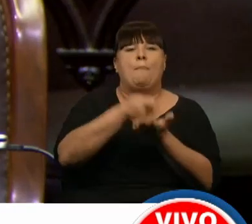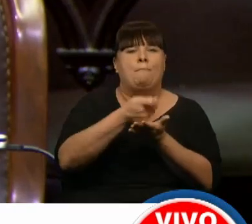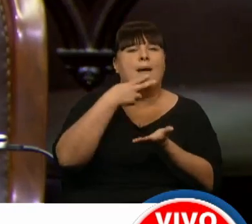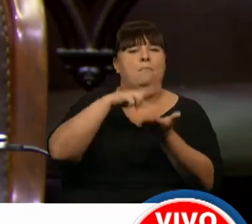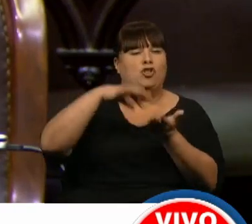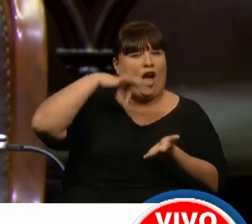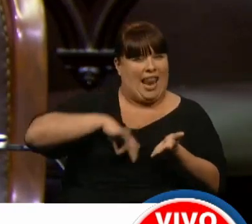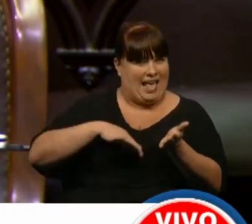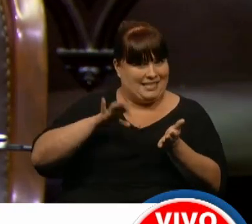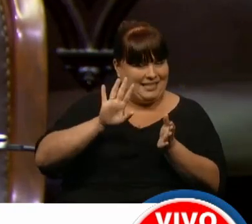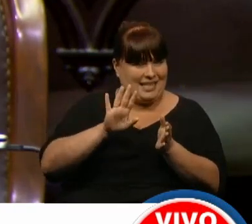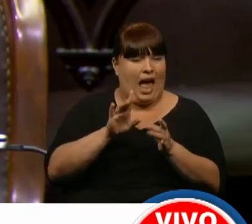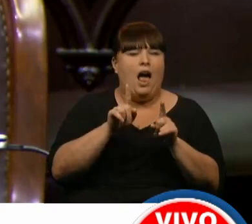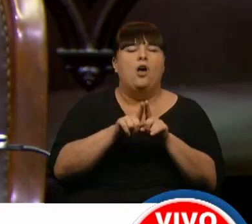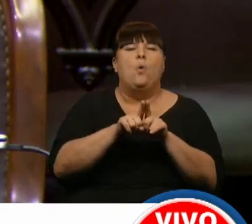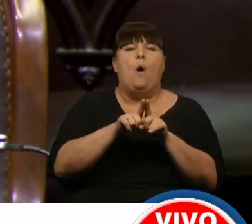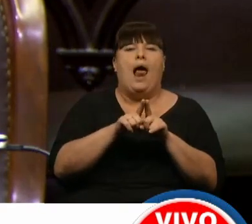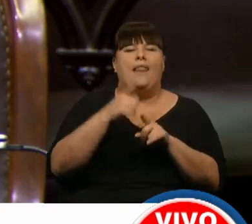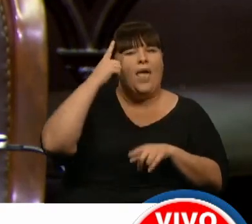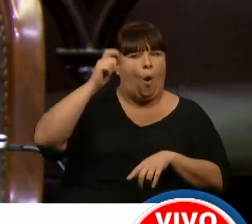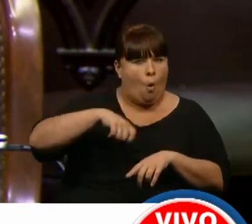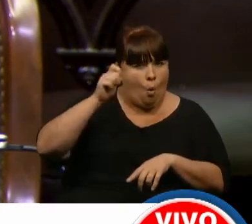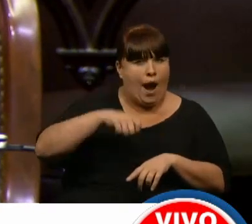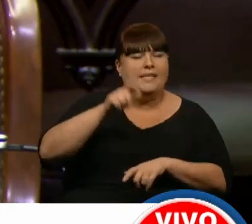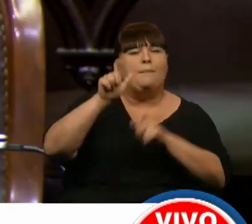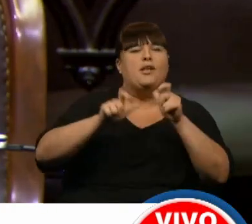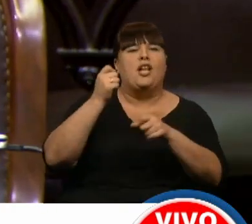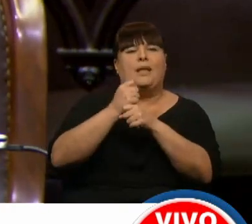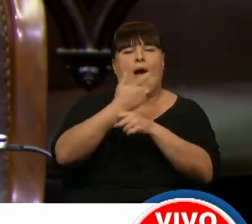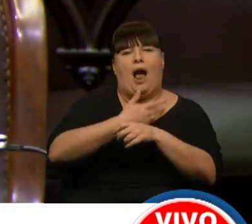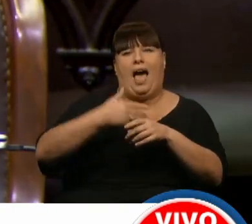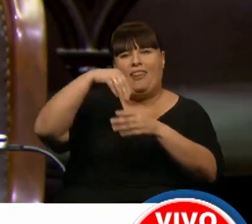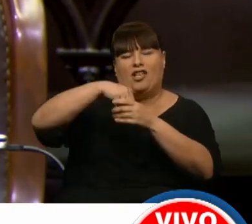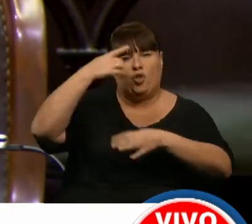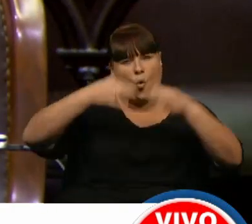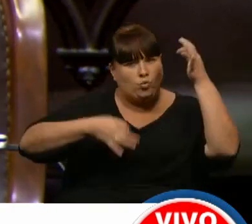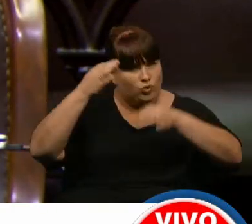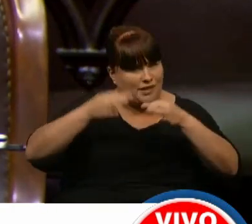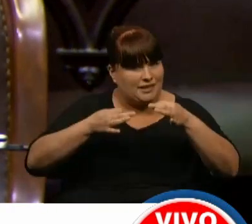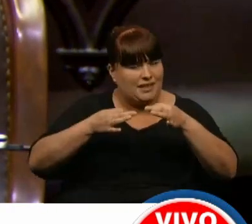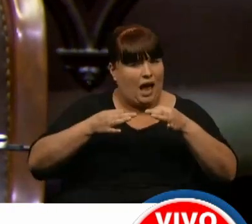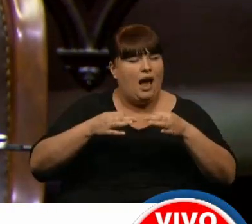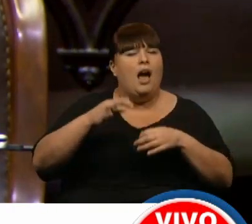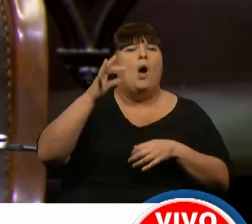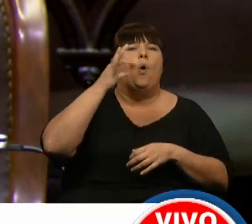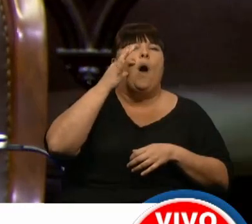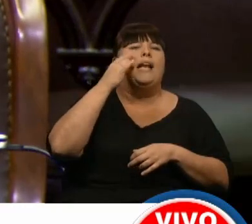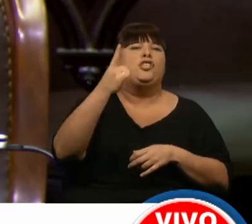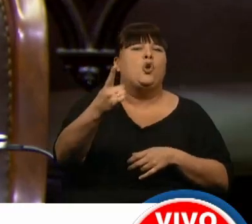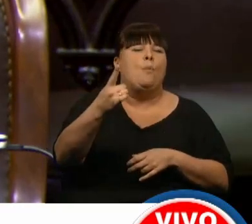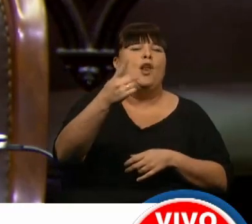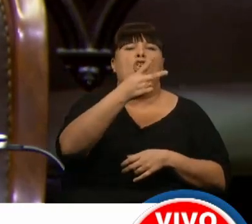impuesto a las ganancias de los magistrados y los funcionarios de la justicia llega a